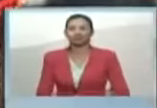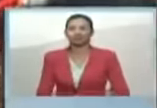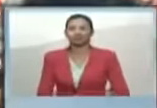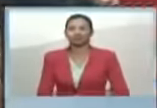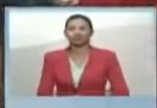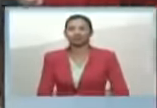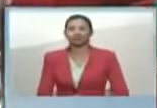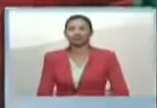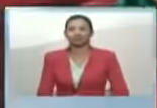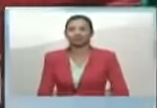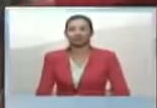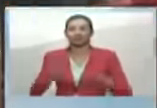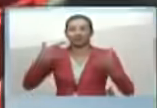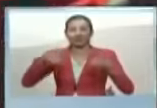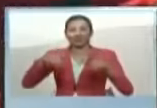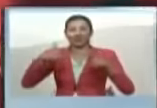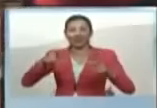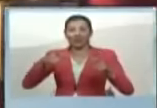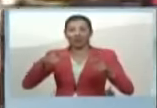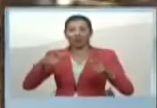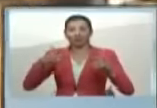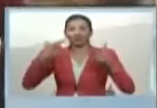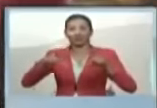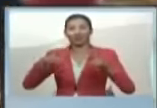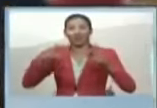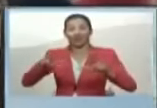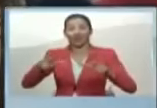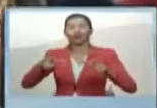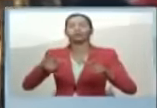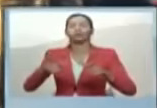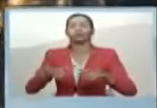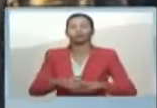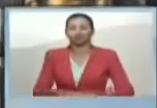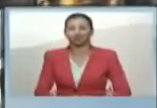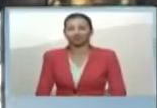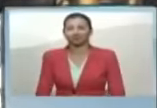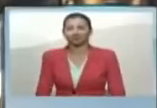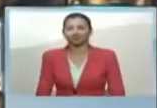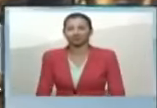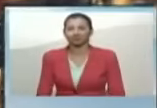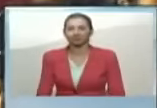con videíto, la actividad. Con videíto y todo, Livio. Sí, sí.